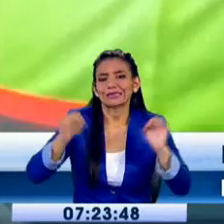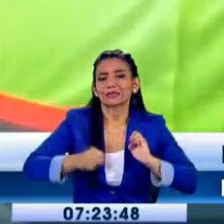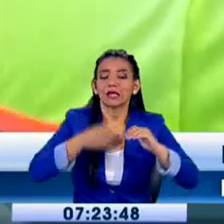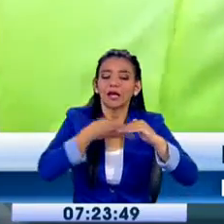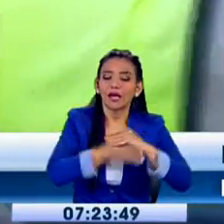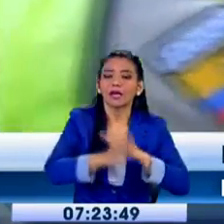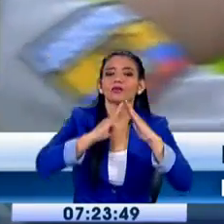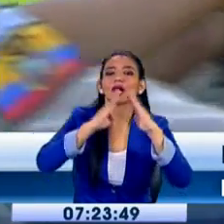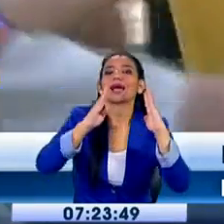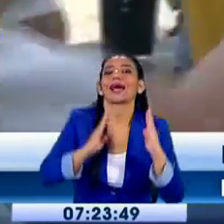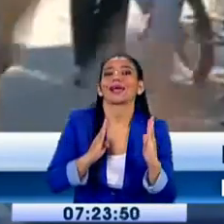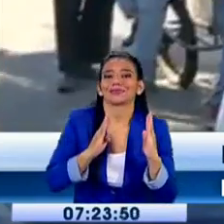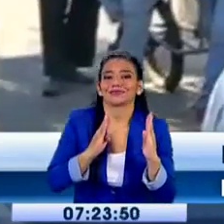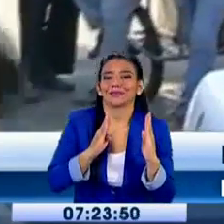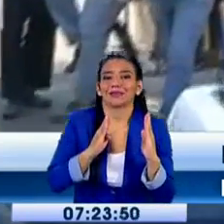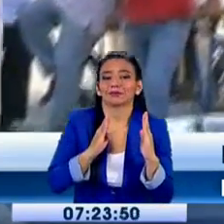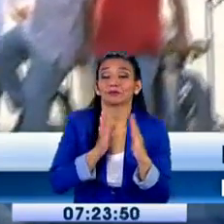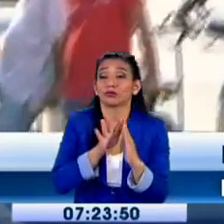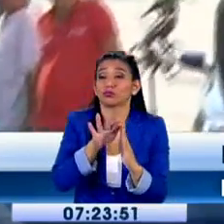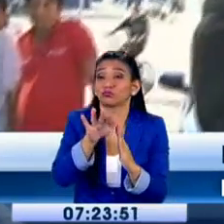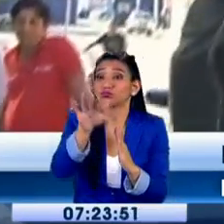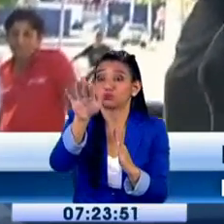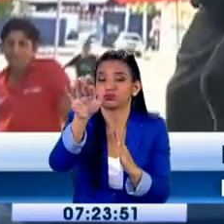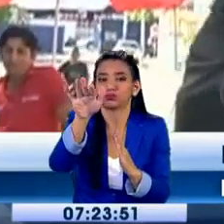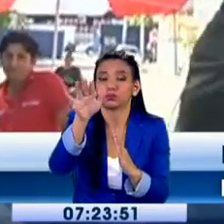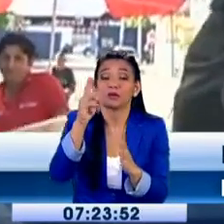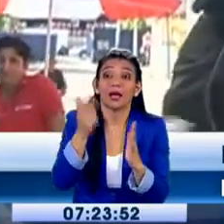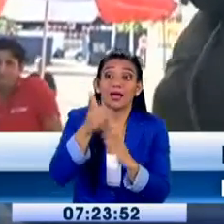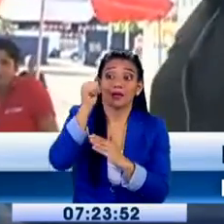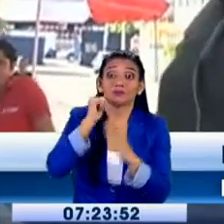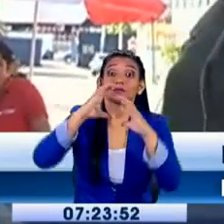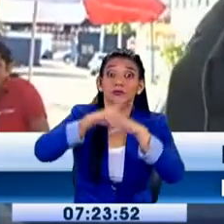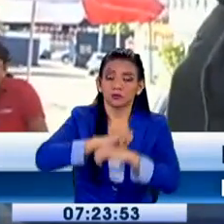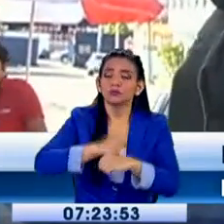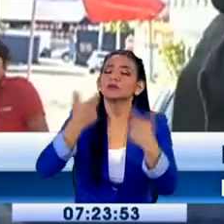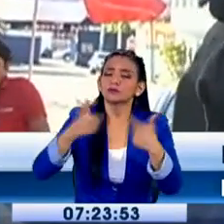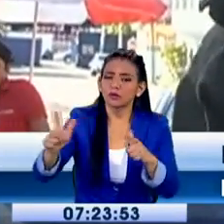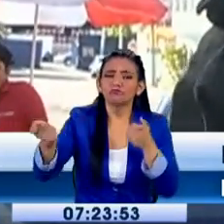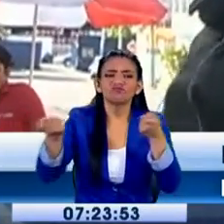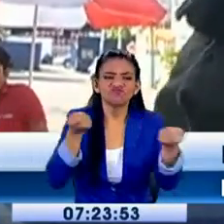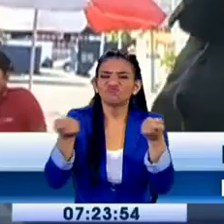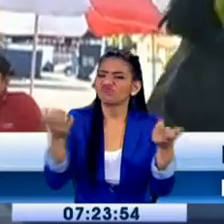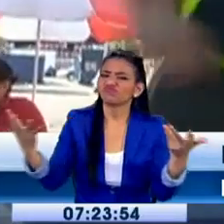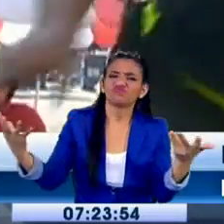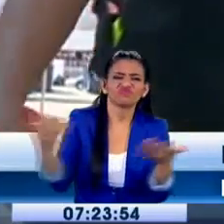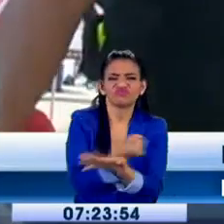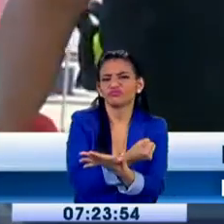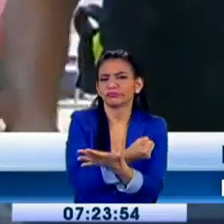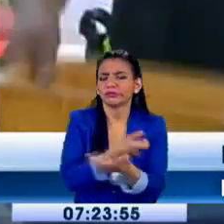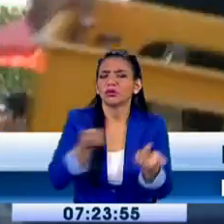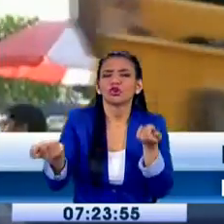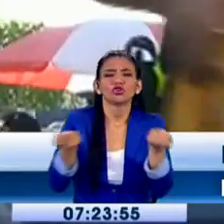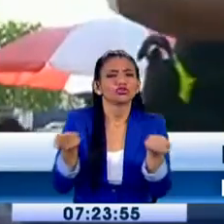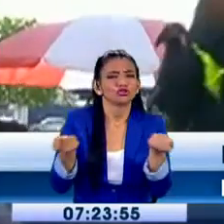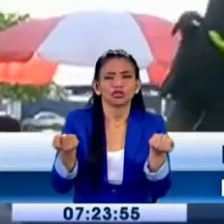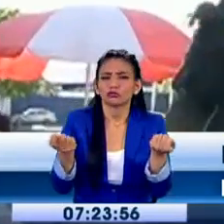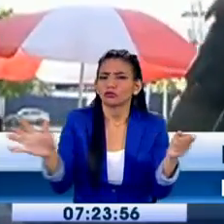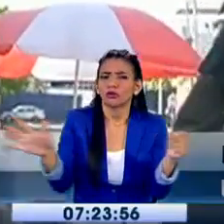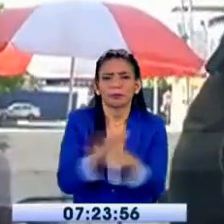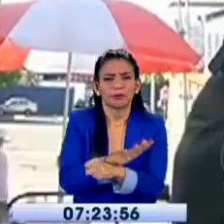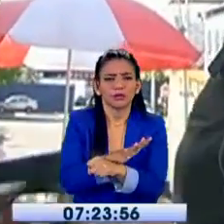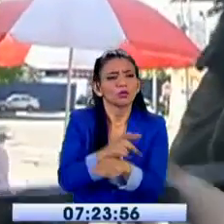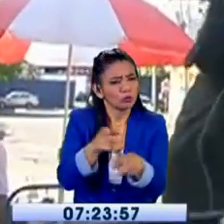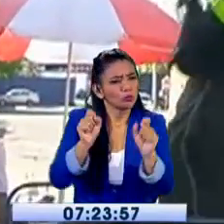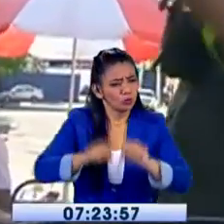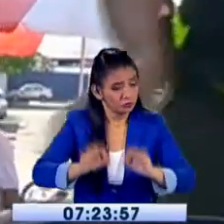domicilio, arriba para un poco para el cerro, en las cuales anoche hicimos un barrido a fin de que